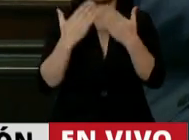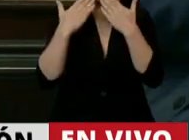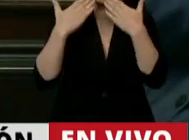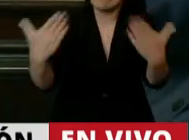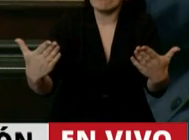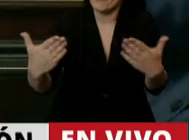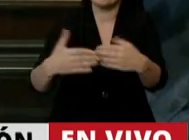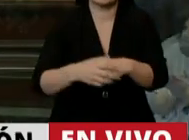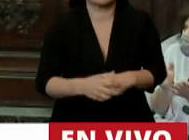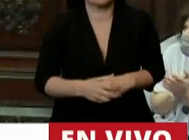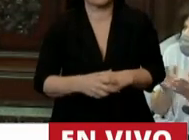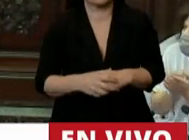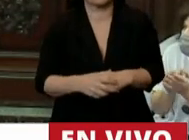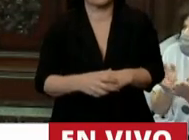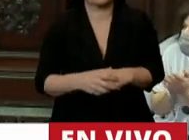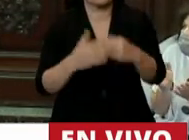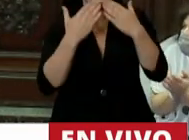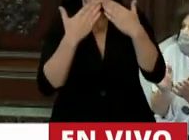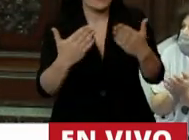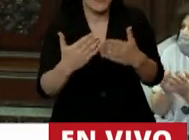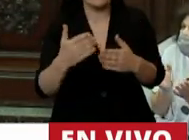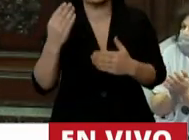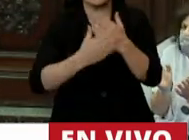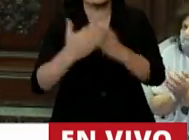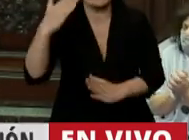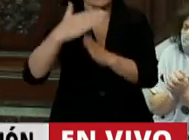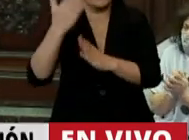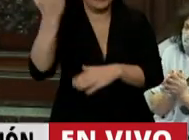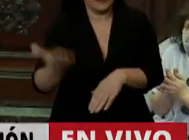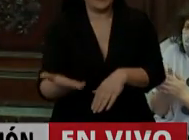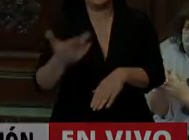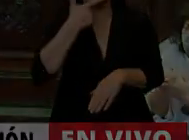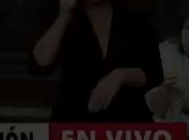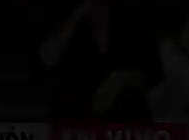Gracias, señor jefe de gabinete, Santiago Cafiero.